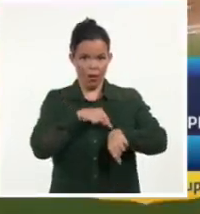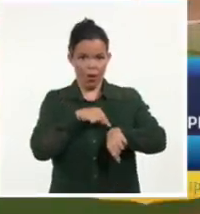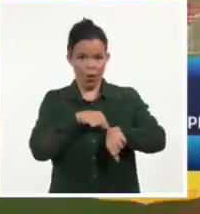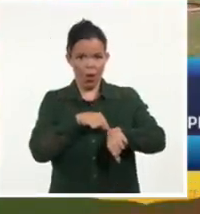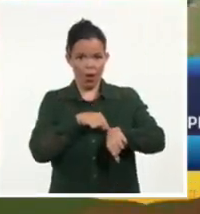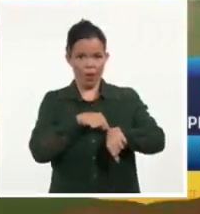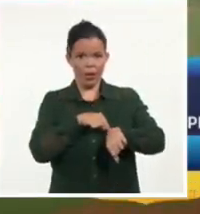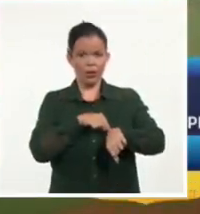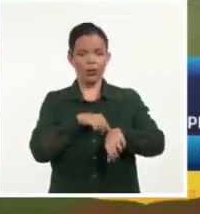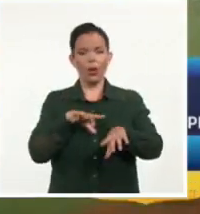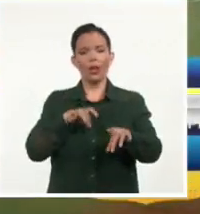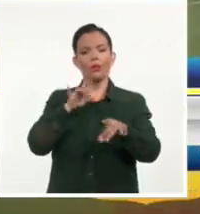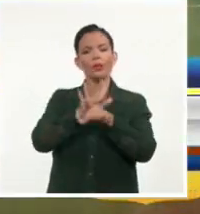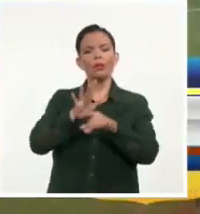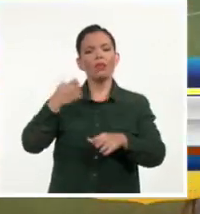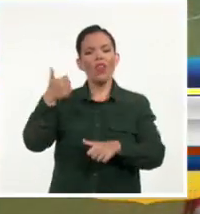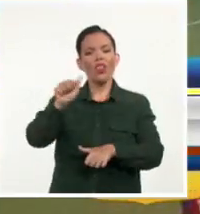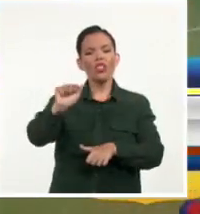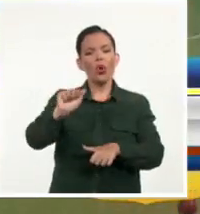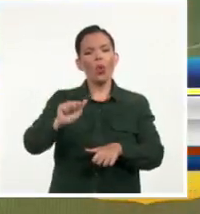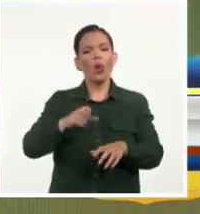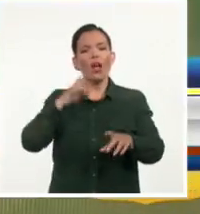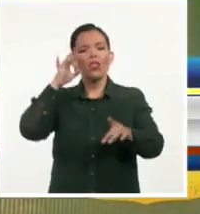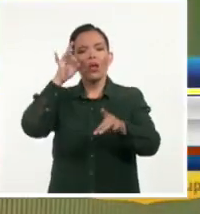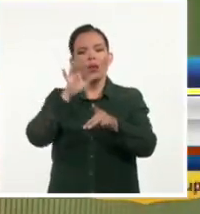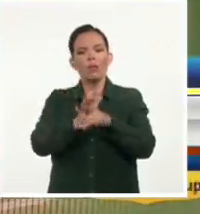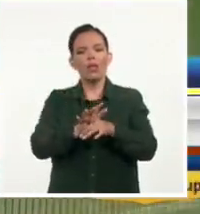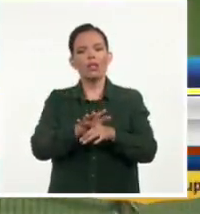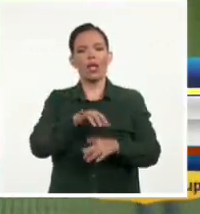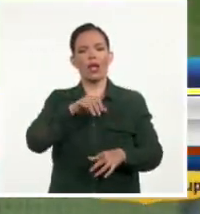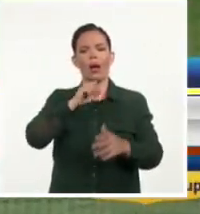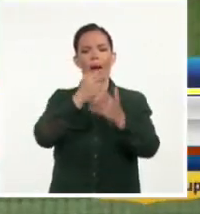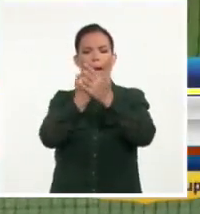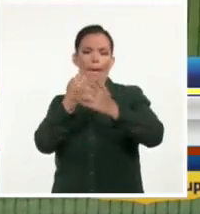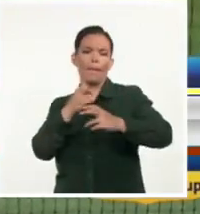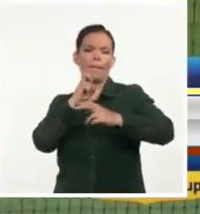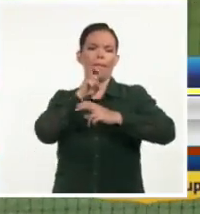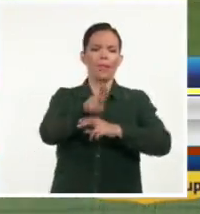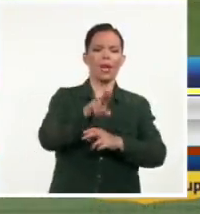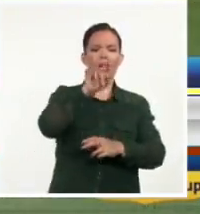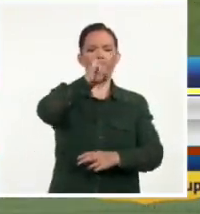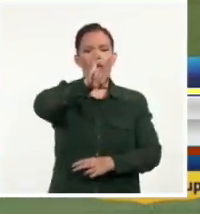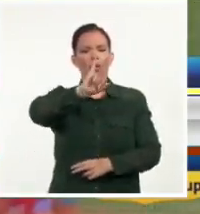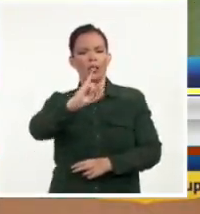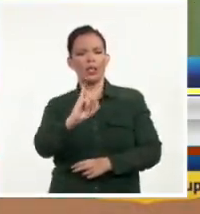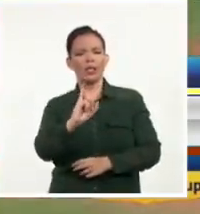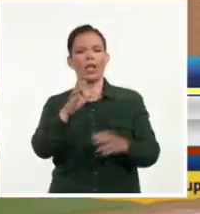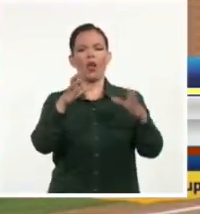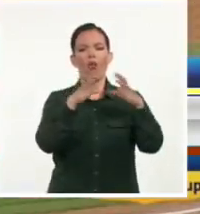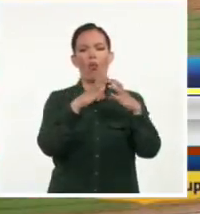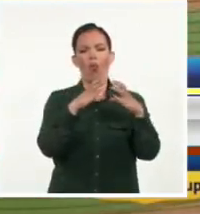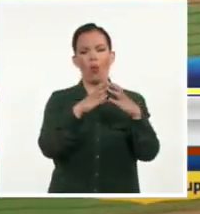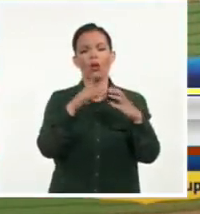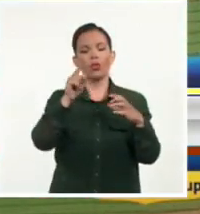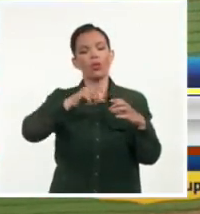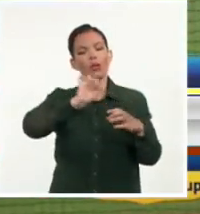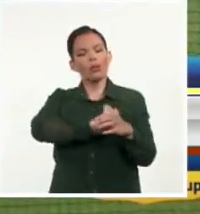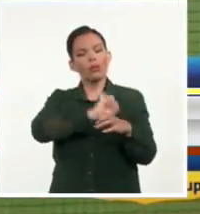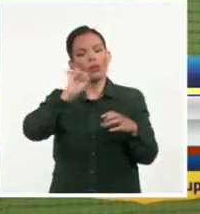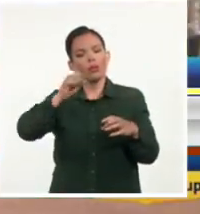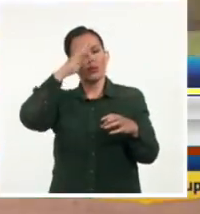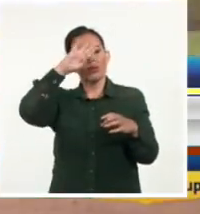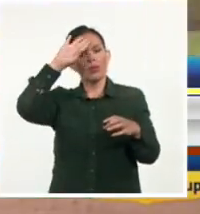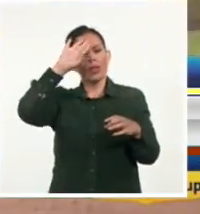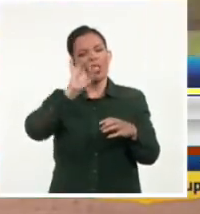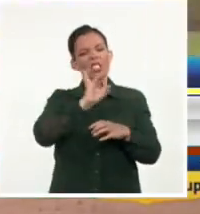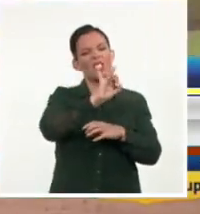comete la infracción cuando lanza el pitcheo número 96 por lo tanto se decreta la victoria para q va de 7 por 0 de acuerdo a